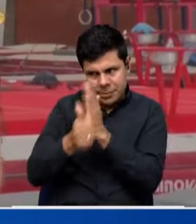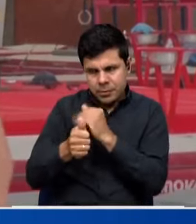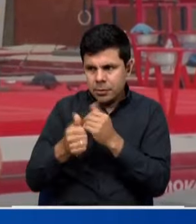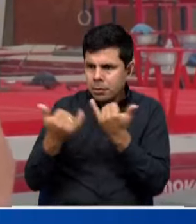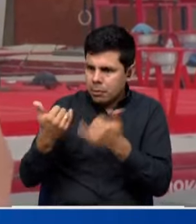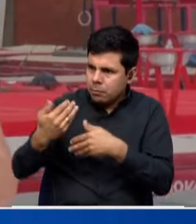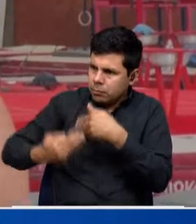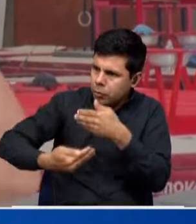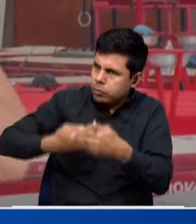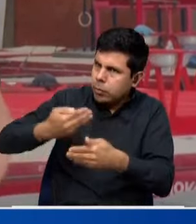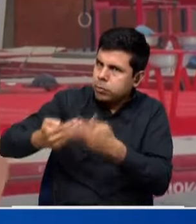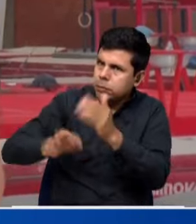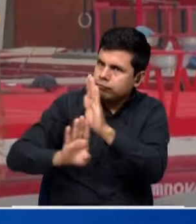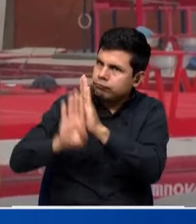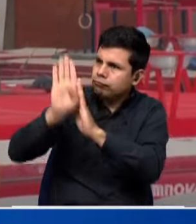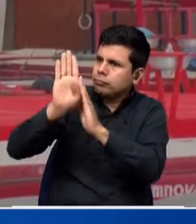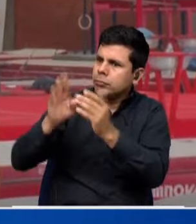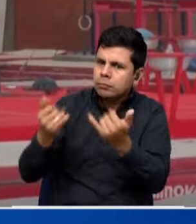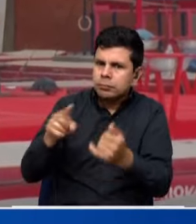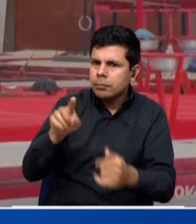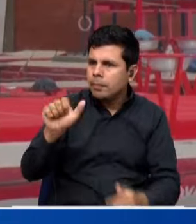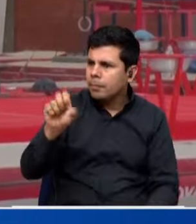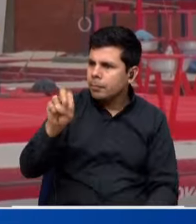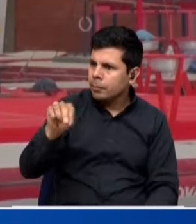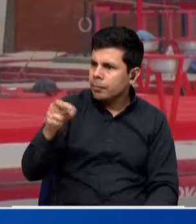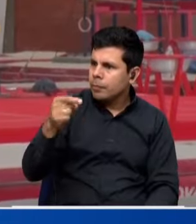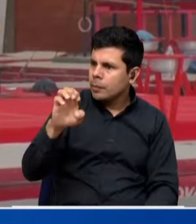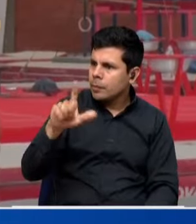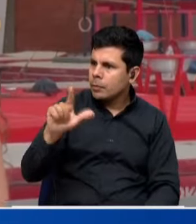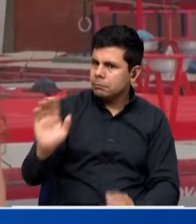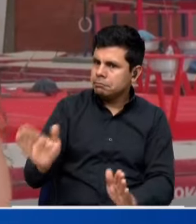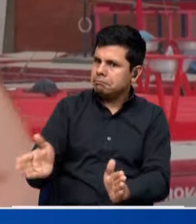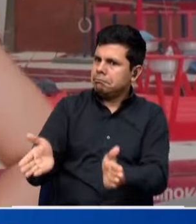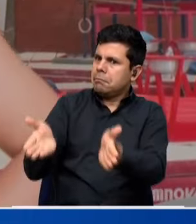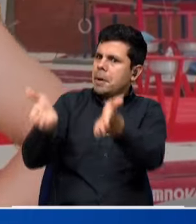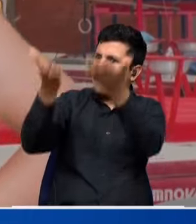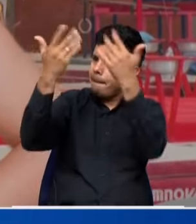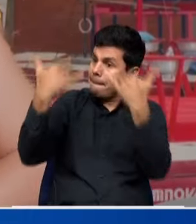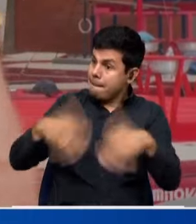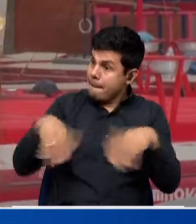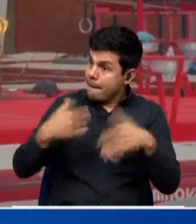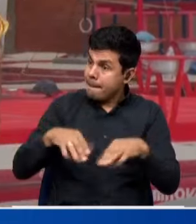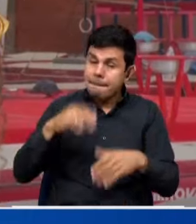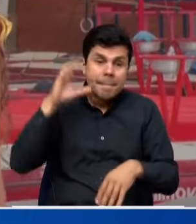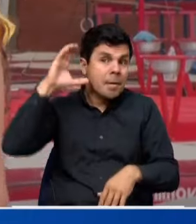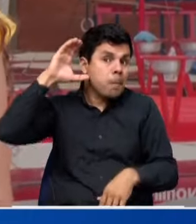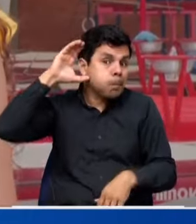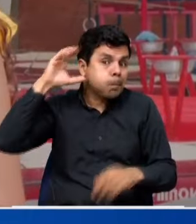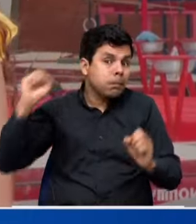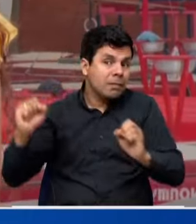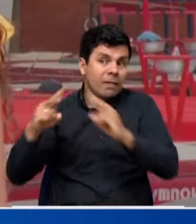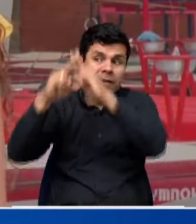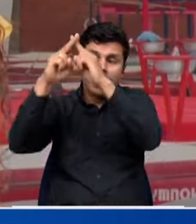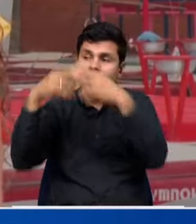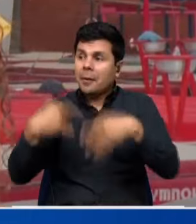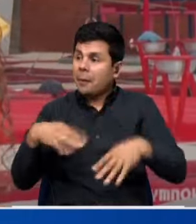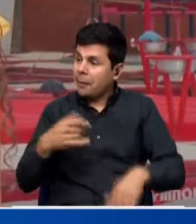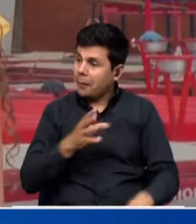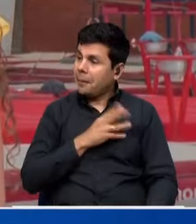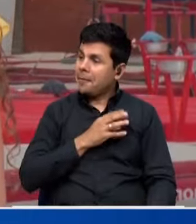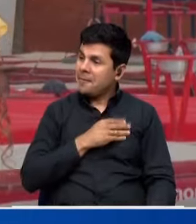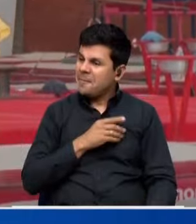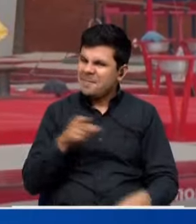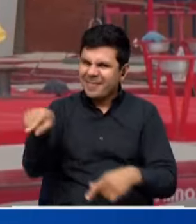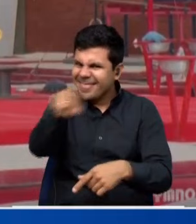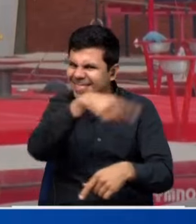historia, Ángel, paso a paso, lograr la clasificación, y hoy nos tiene con esta gran emoción. ¿Qué dicen sus compañeros?